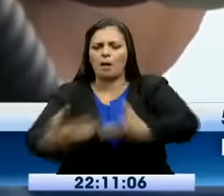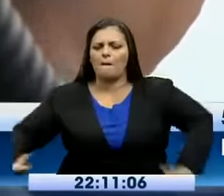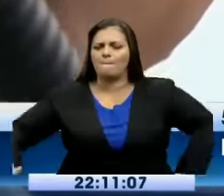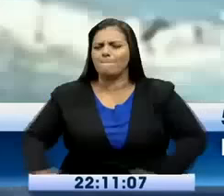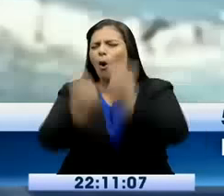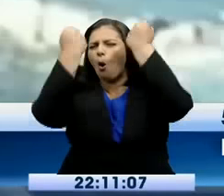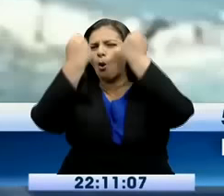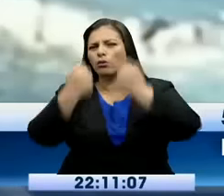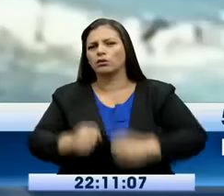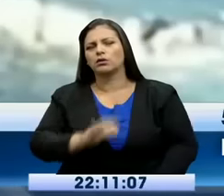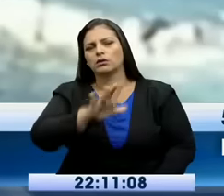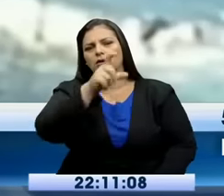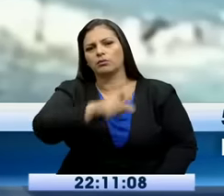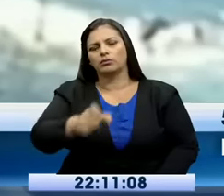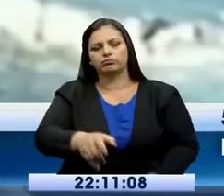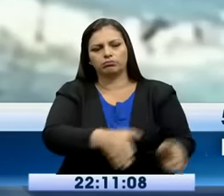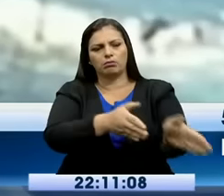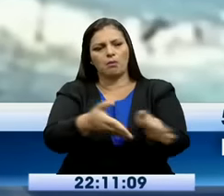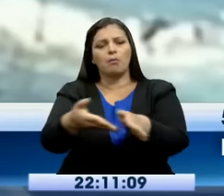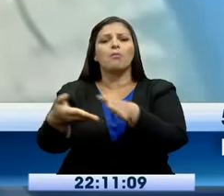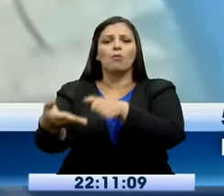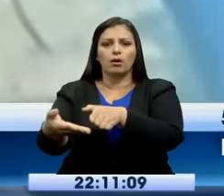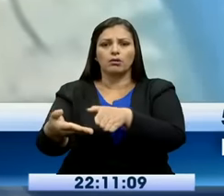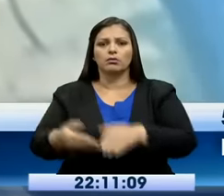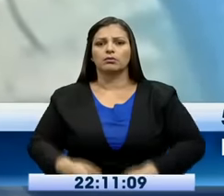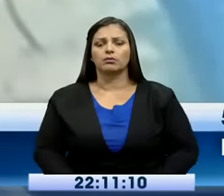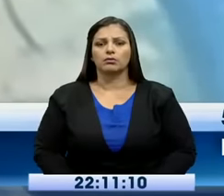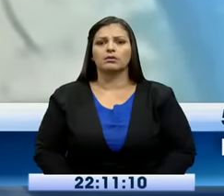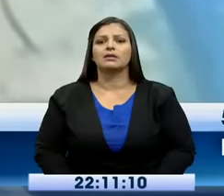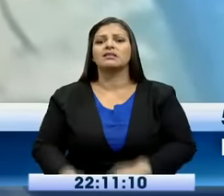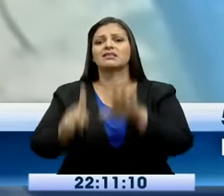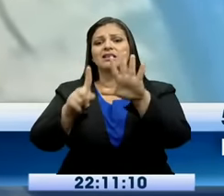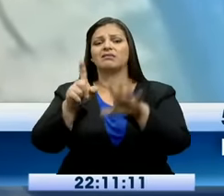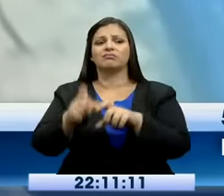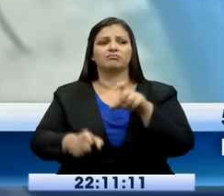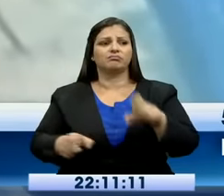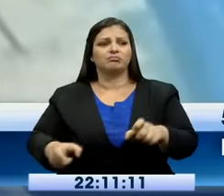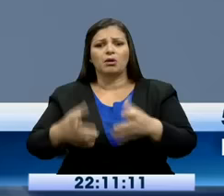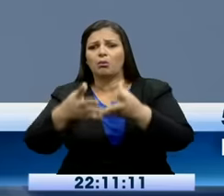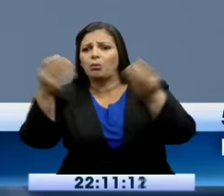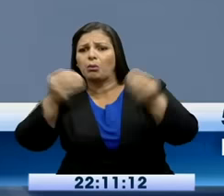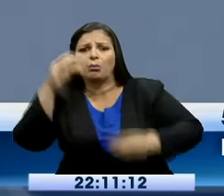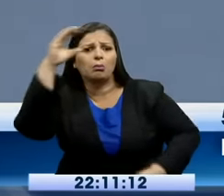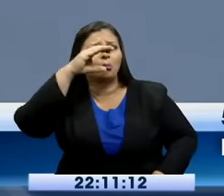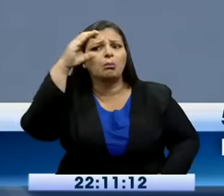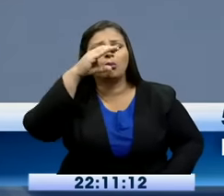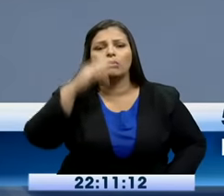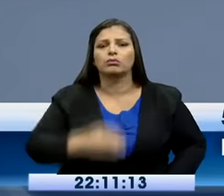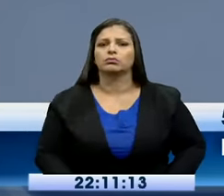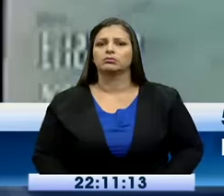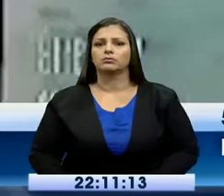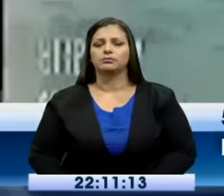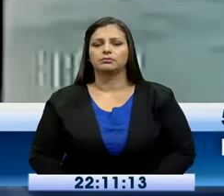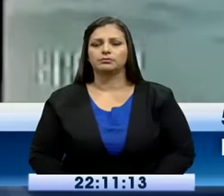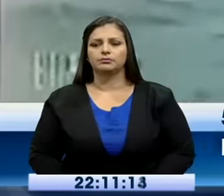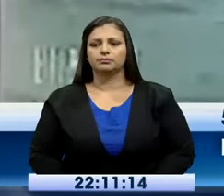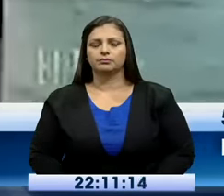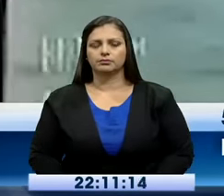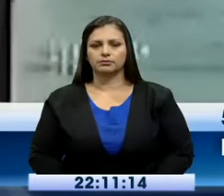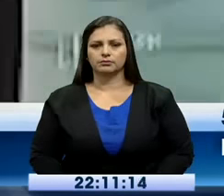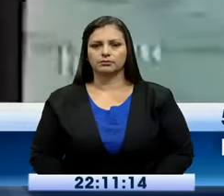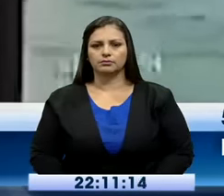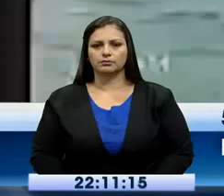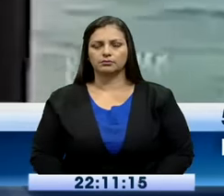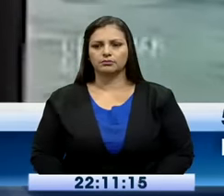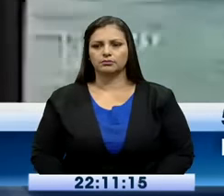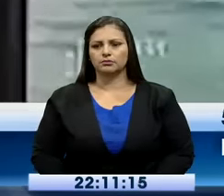6 desaparecidos. Un choque entre un barco mercante panameño y un pesquero de bandera ecuatoriana protagonizaron la tragedia. Que presuntamente el